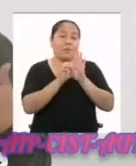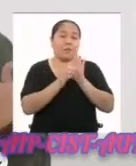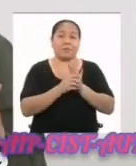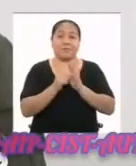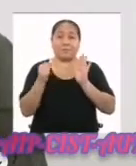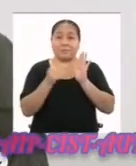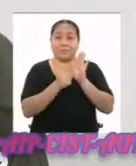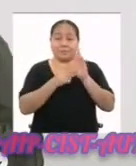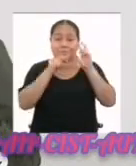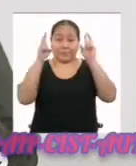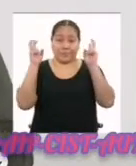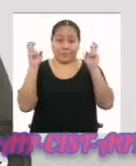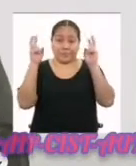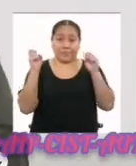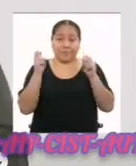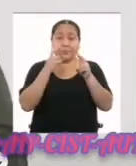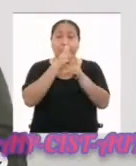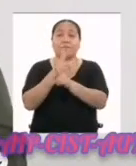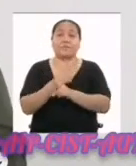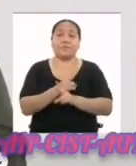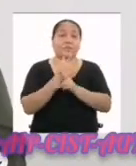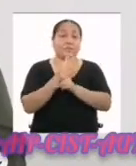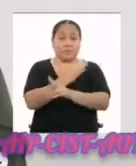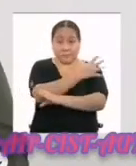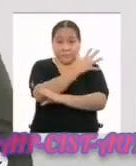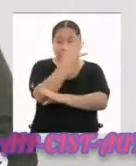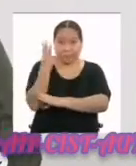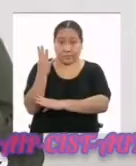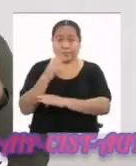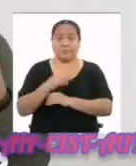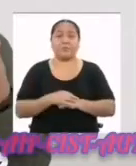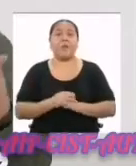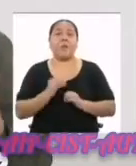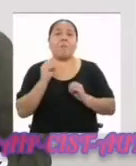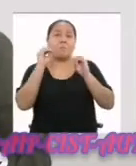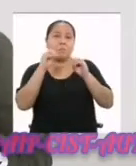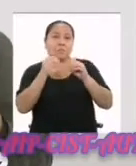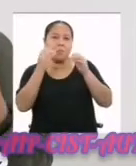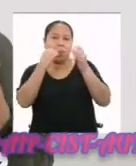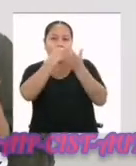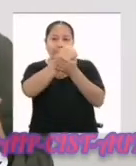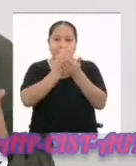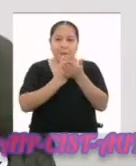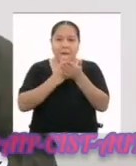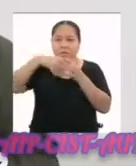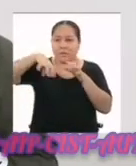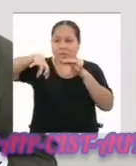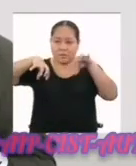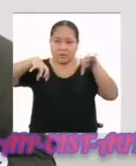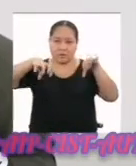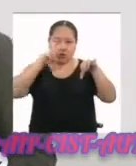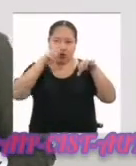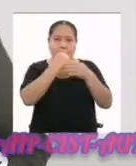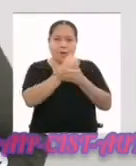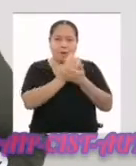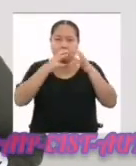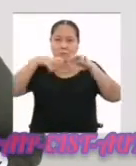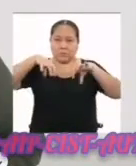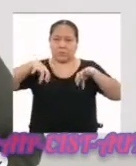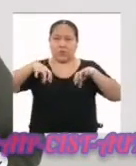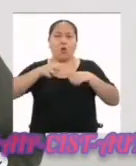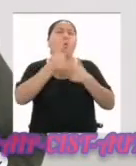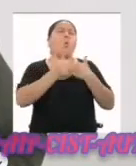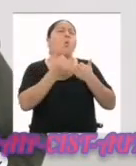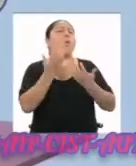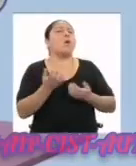como nuestro tema es el cuidado de los bosques, podemos desglosar 2 aspectos. ¿Cuáles